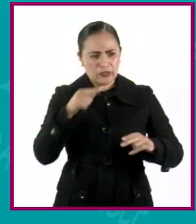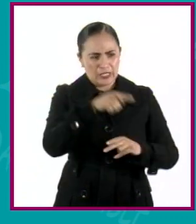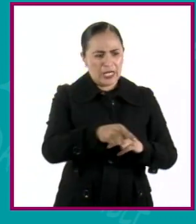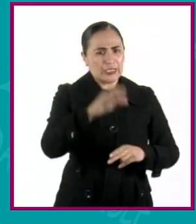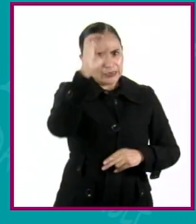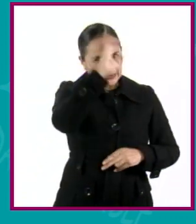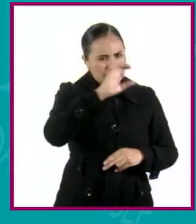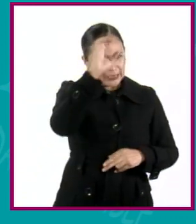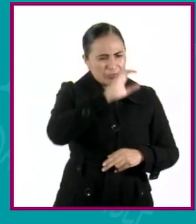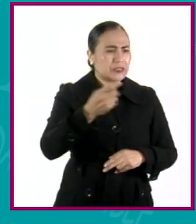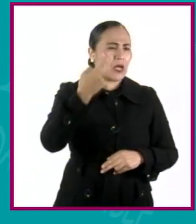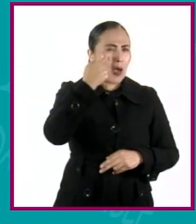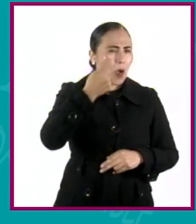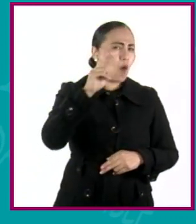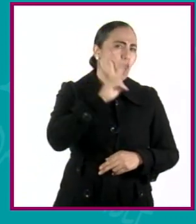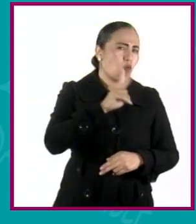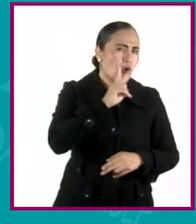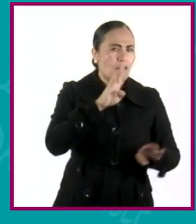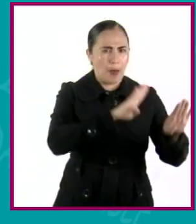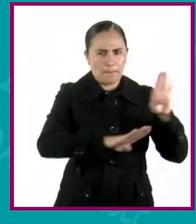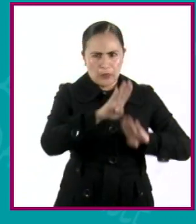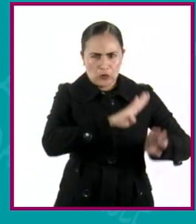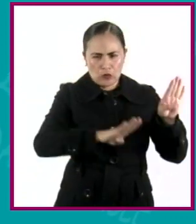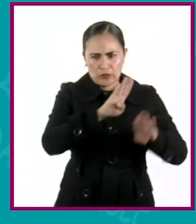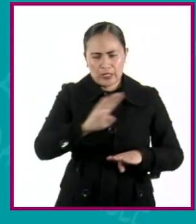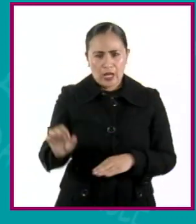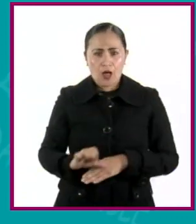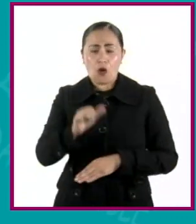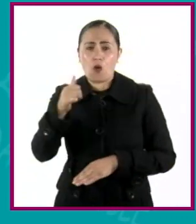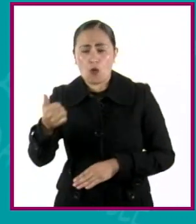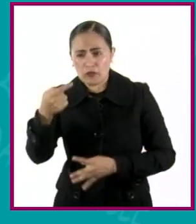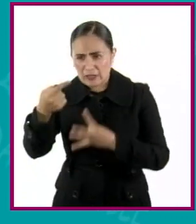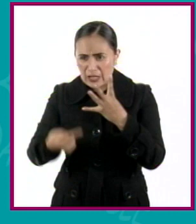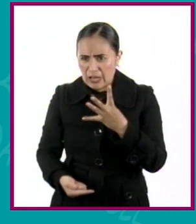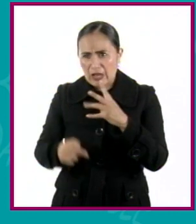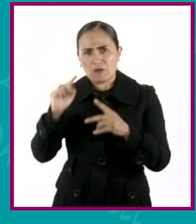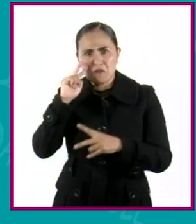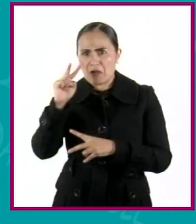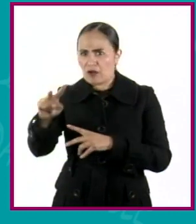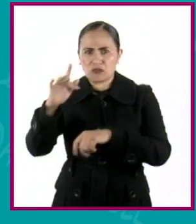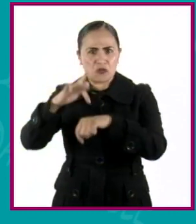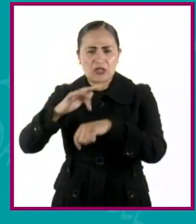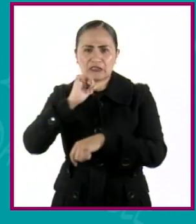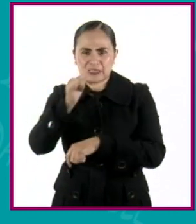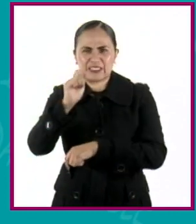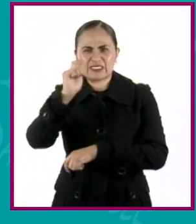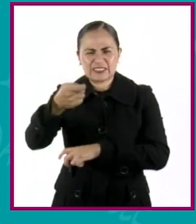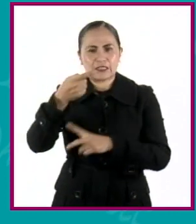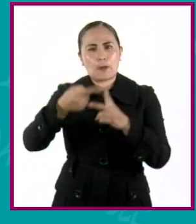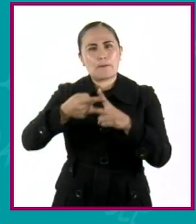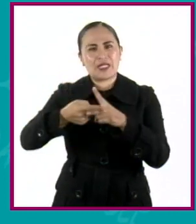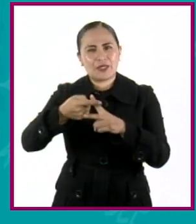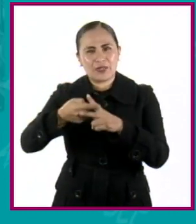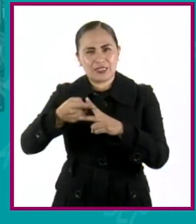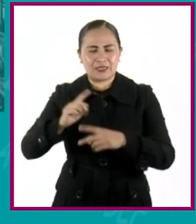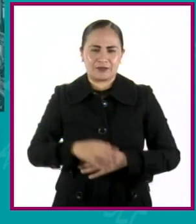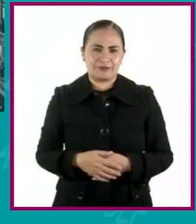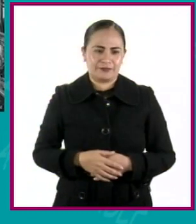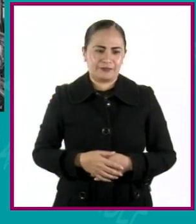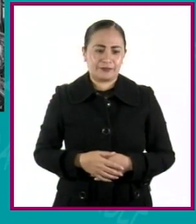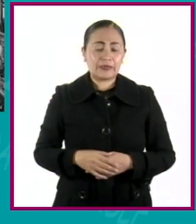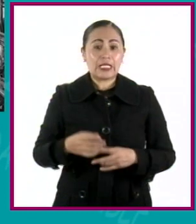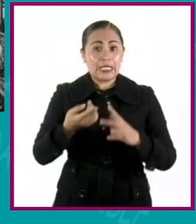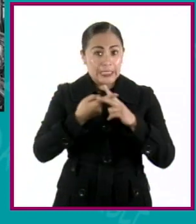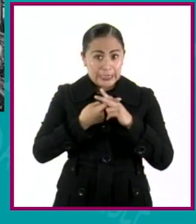ciencia experimental, la biología, y otra caracterizada por su abstracción, las matemáticas. Los orígenes de esta